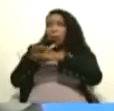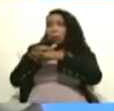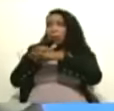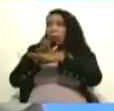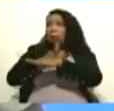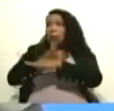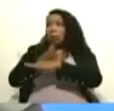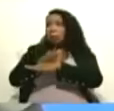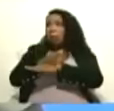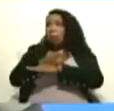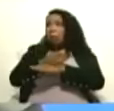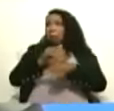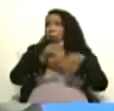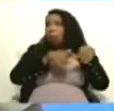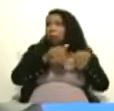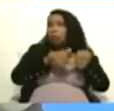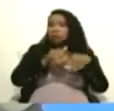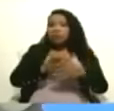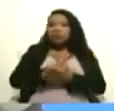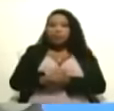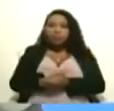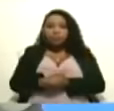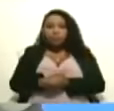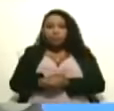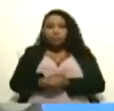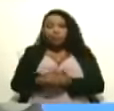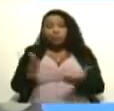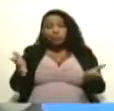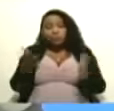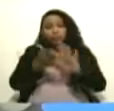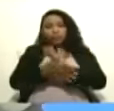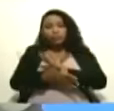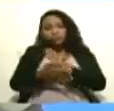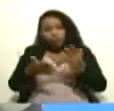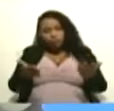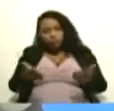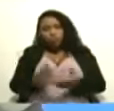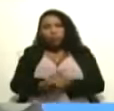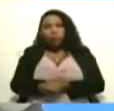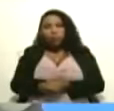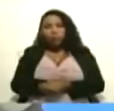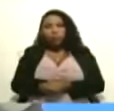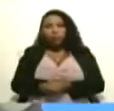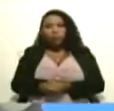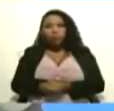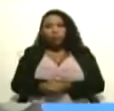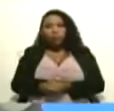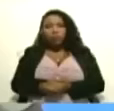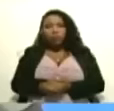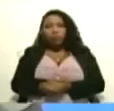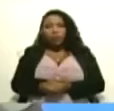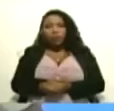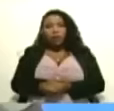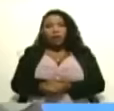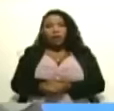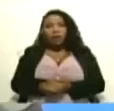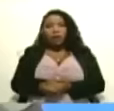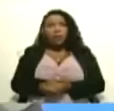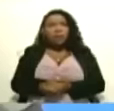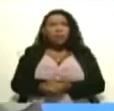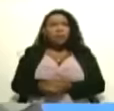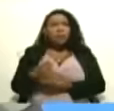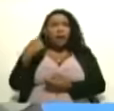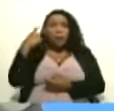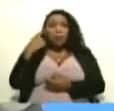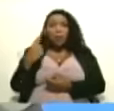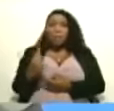a votar sobre la eh pregunta que hace realmente